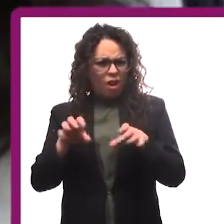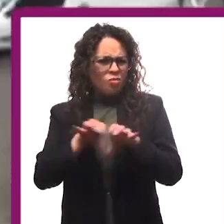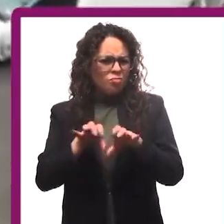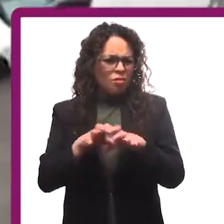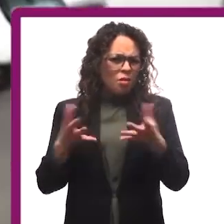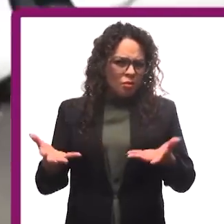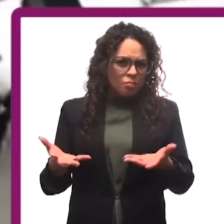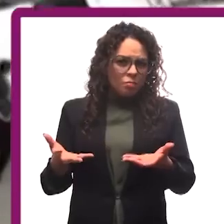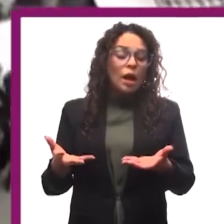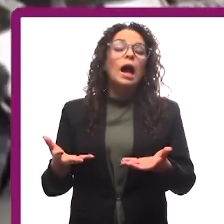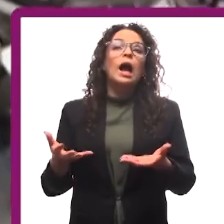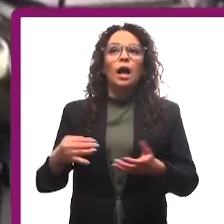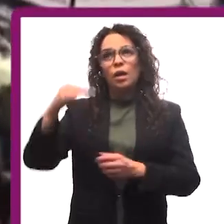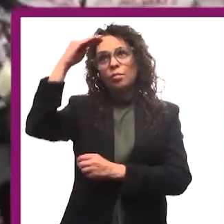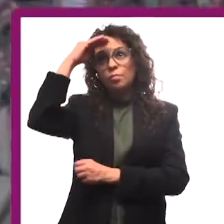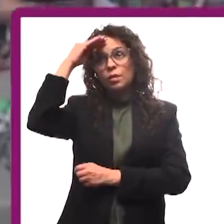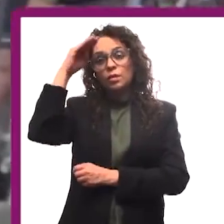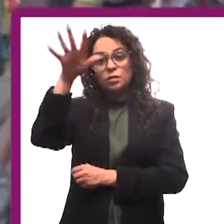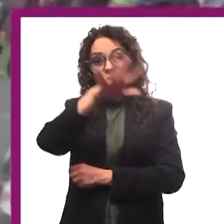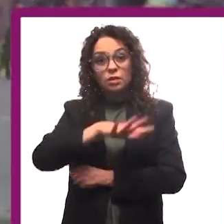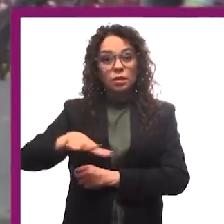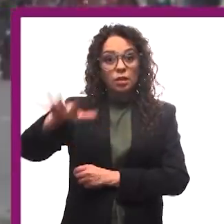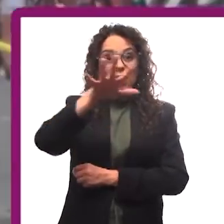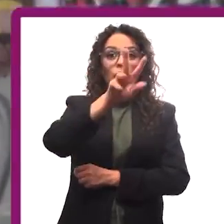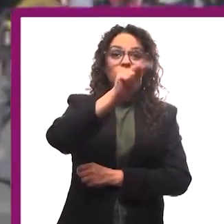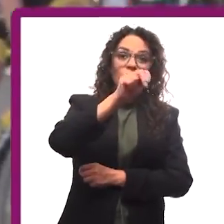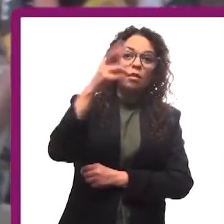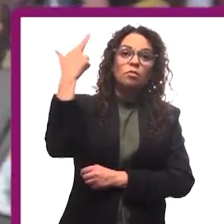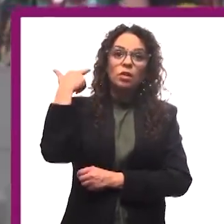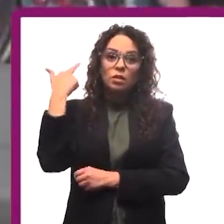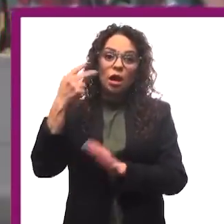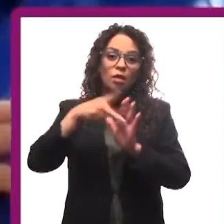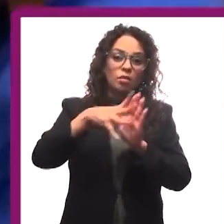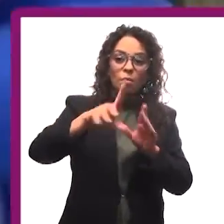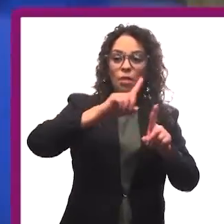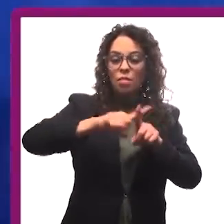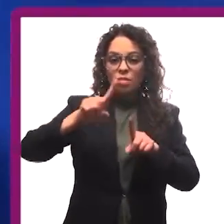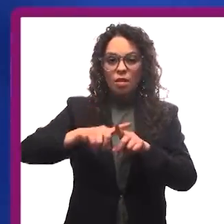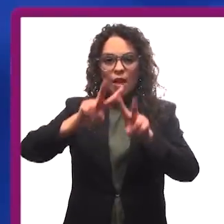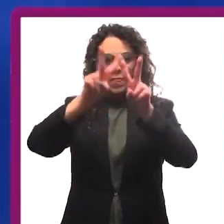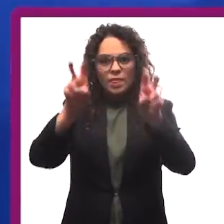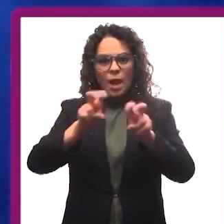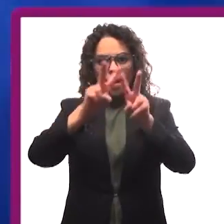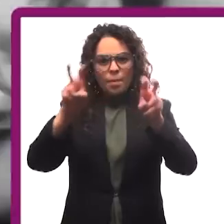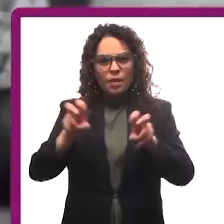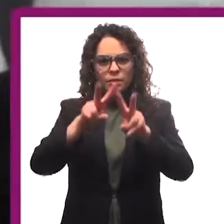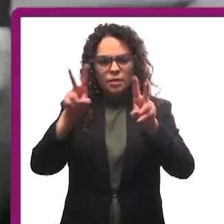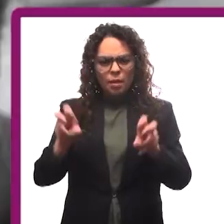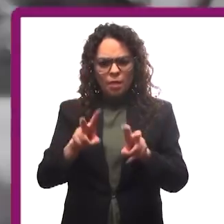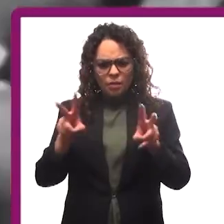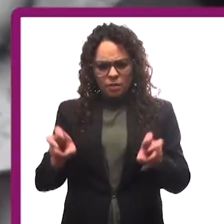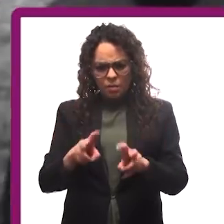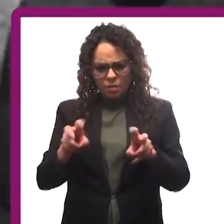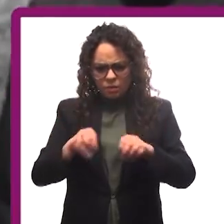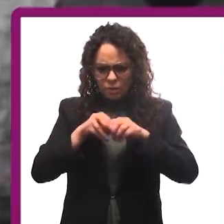medios nos están presentando, es decir, los temas que nos están ofreciendo,